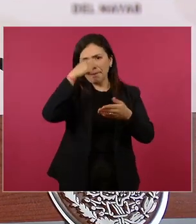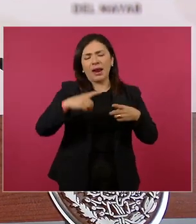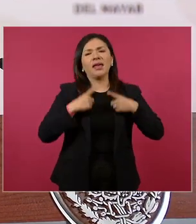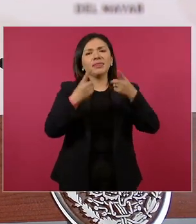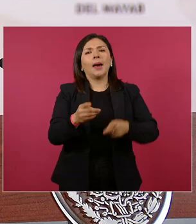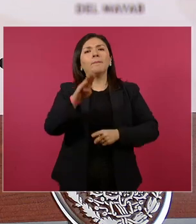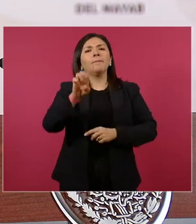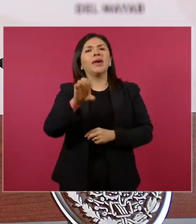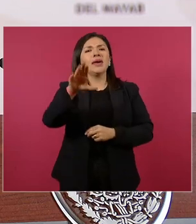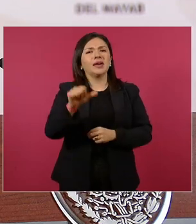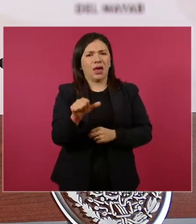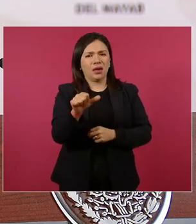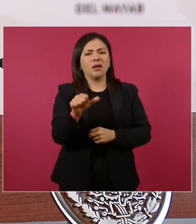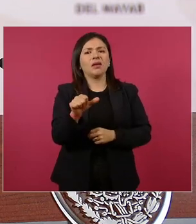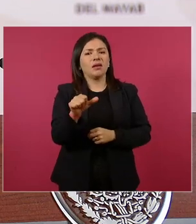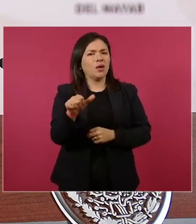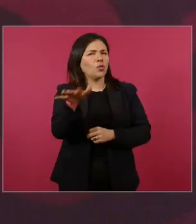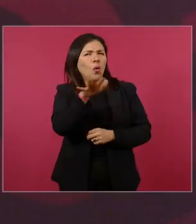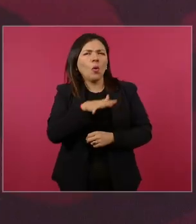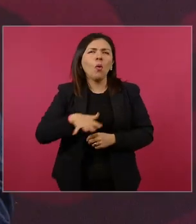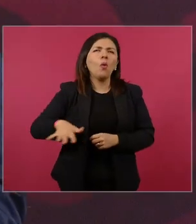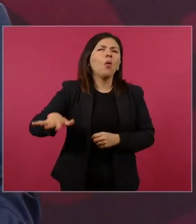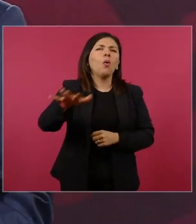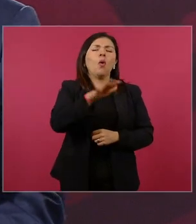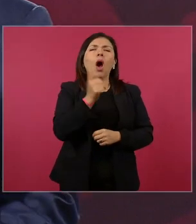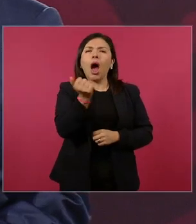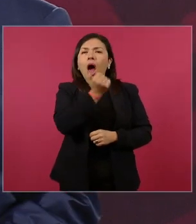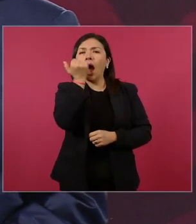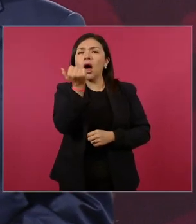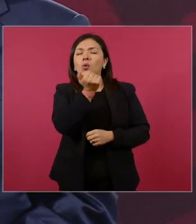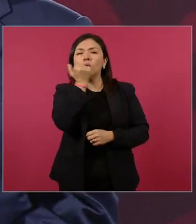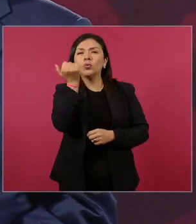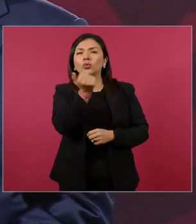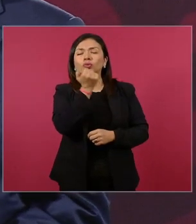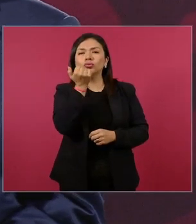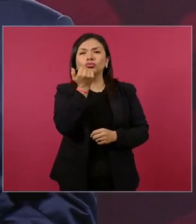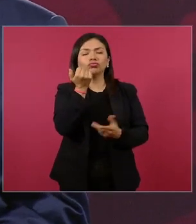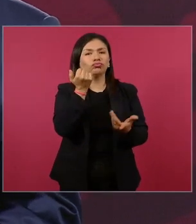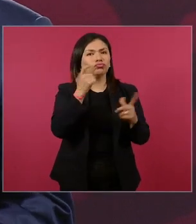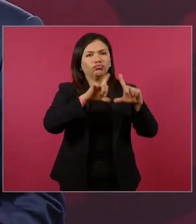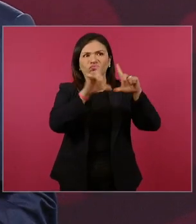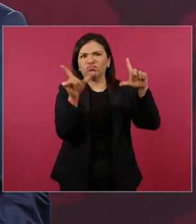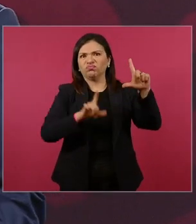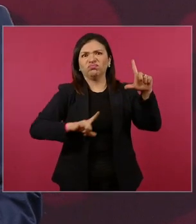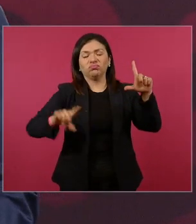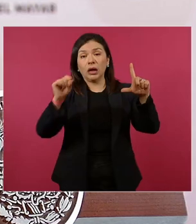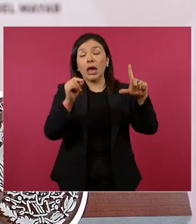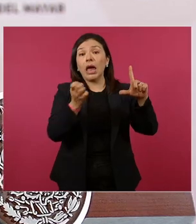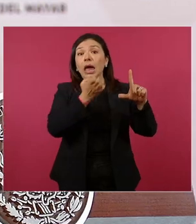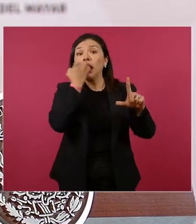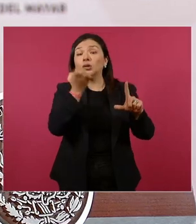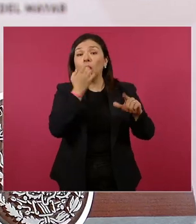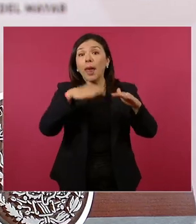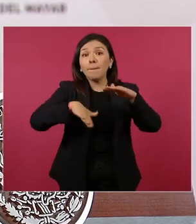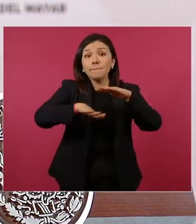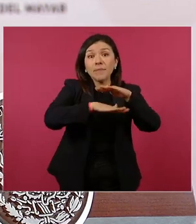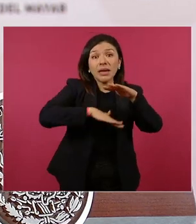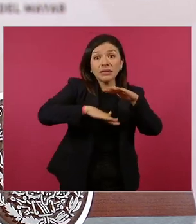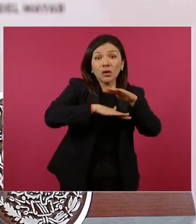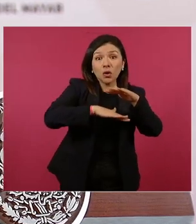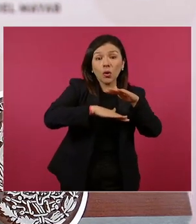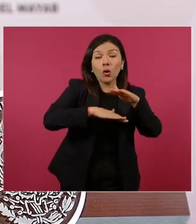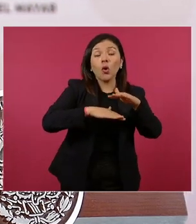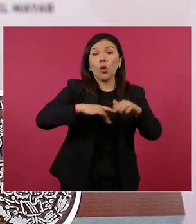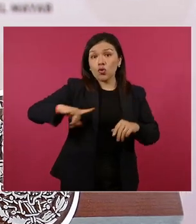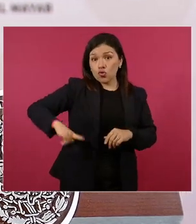otorgar becas a todos los estudiantes de nivel básico de